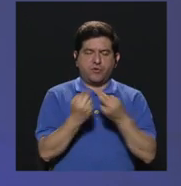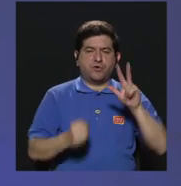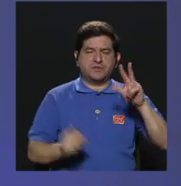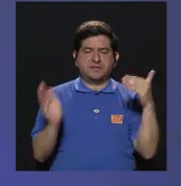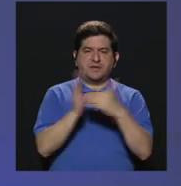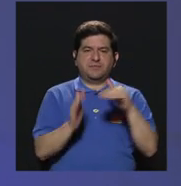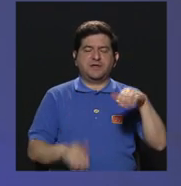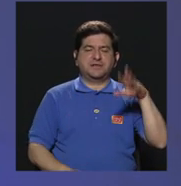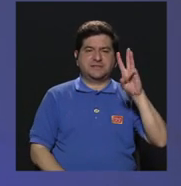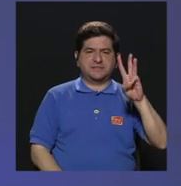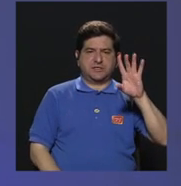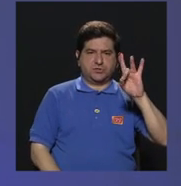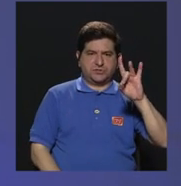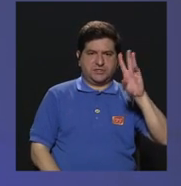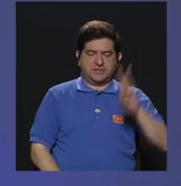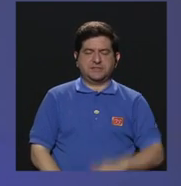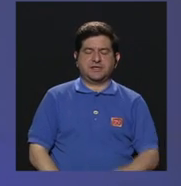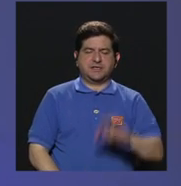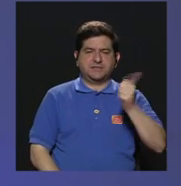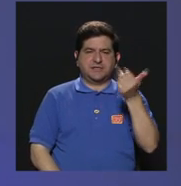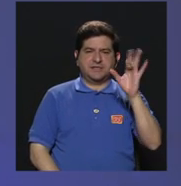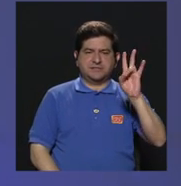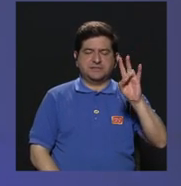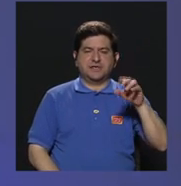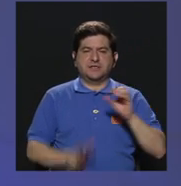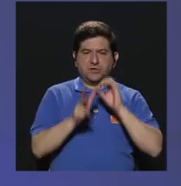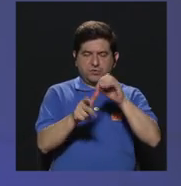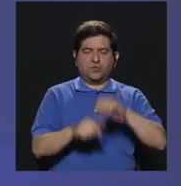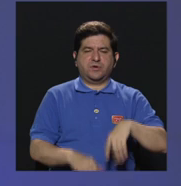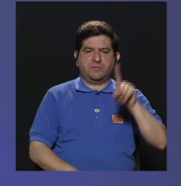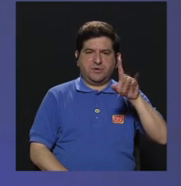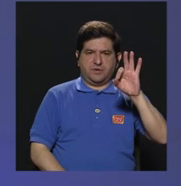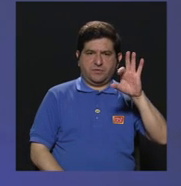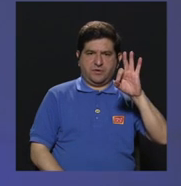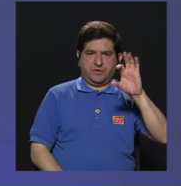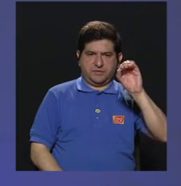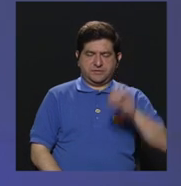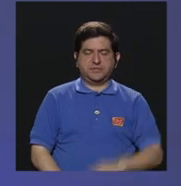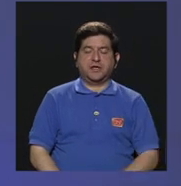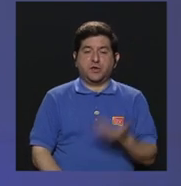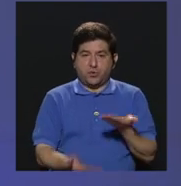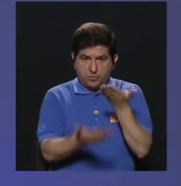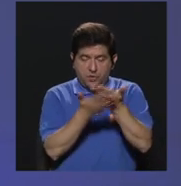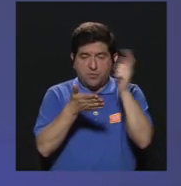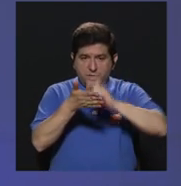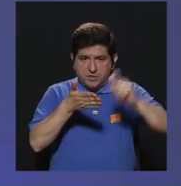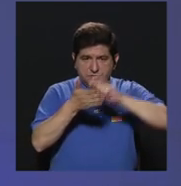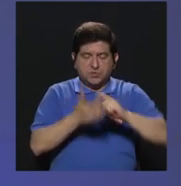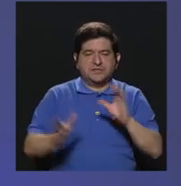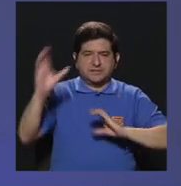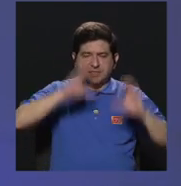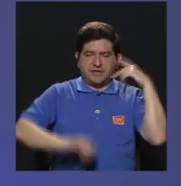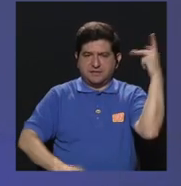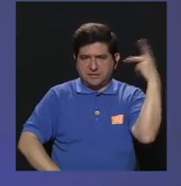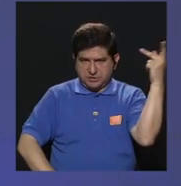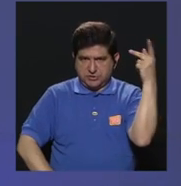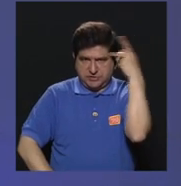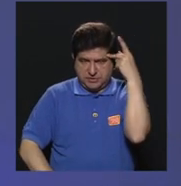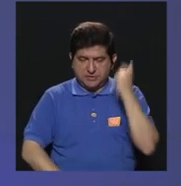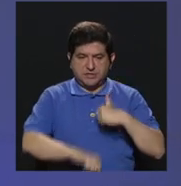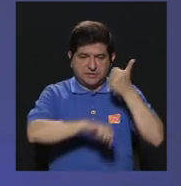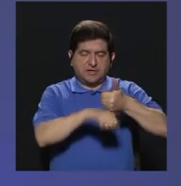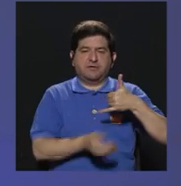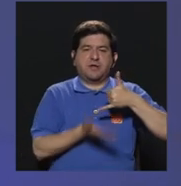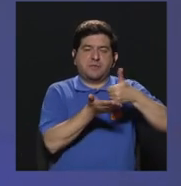3686 del 17 de octubre de 1990, con base en una propuesta presentada por la Escuela de Ciencias Políticas, crear